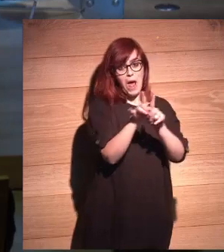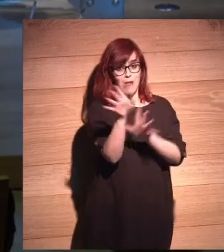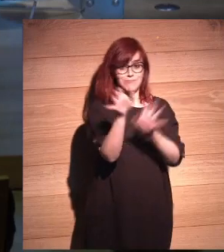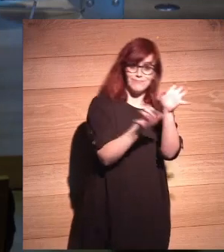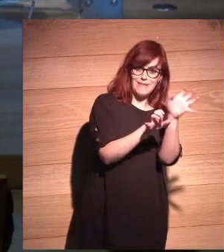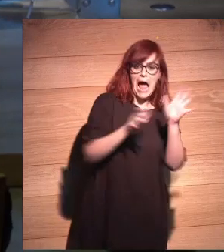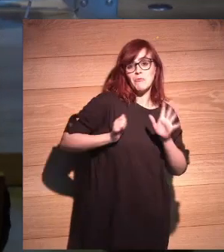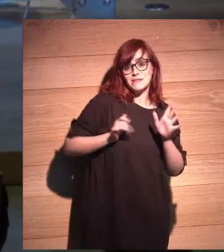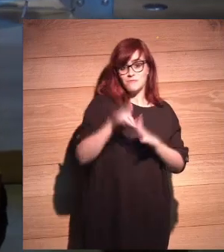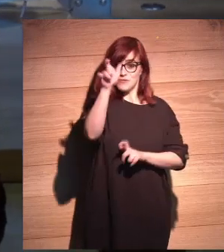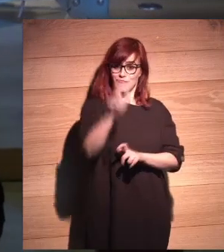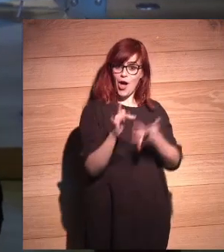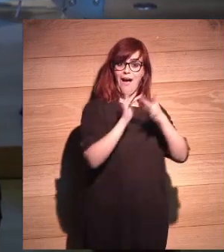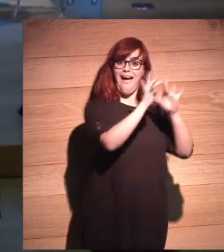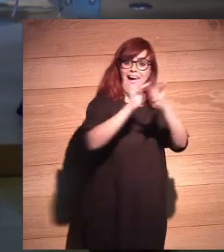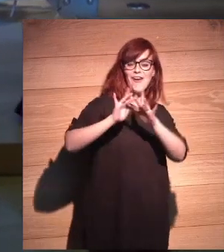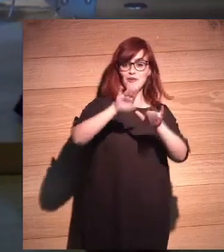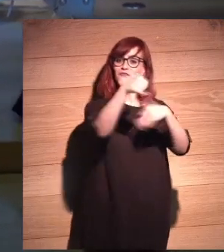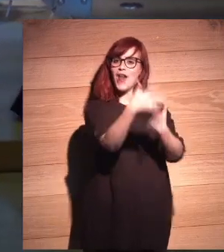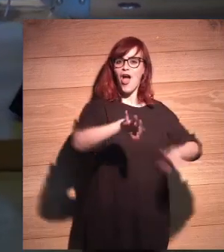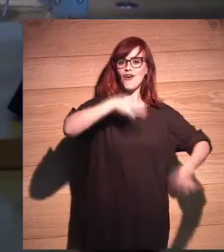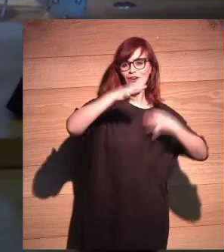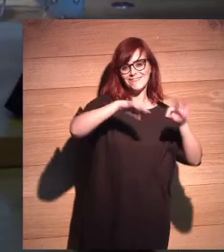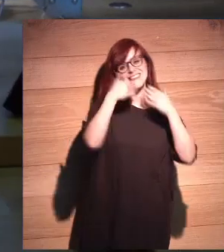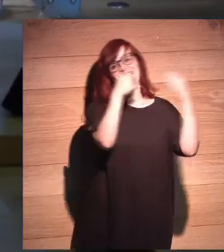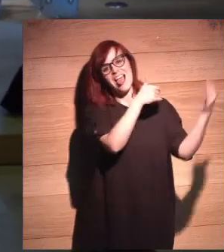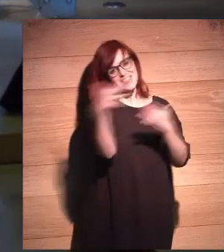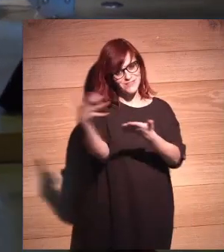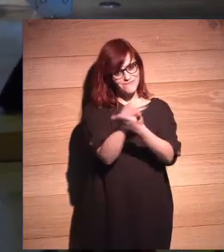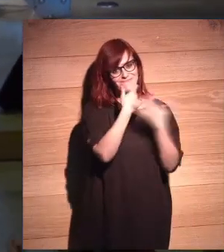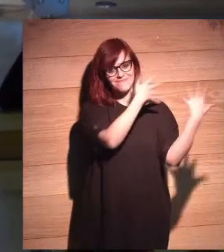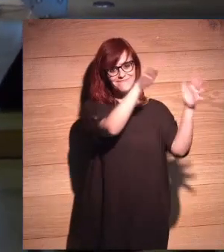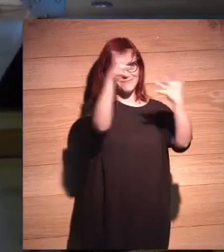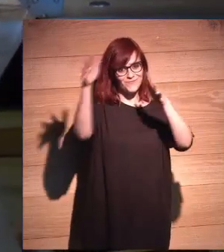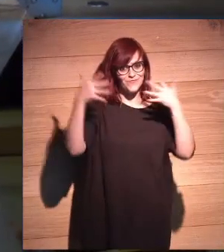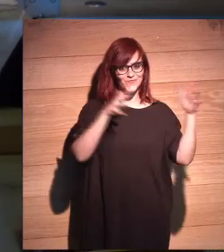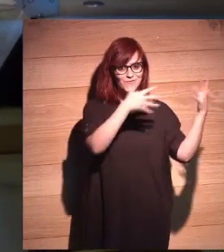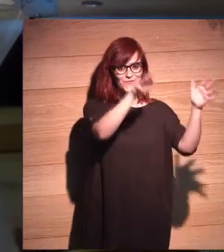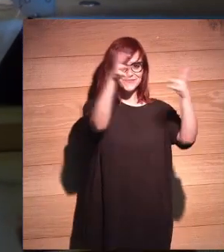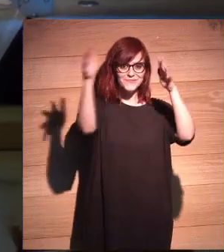científicamente correcto, pero hacemos sinapsis ahí en el cóctel. Muchísimas gracias a todos.